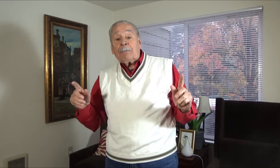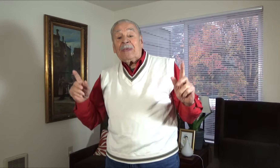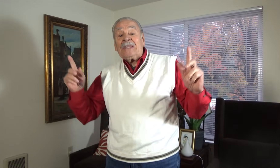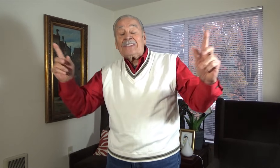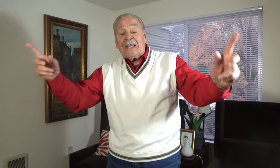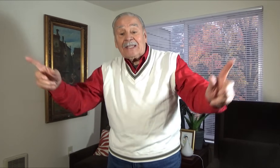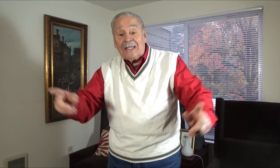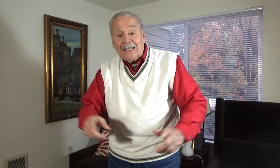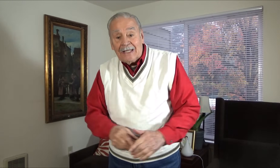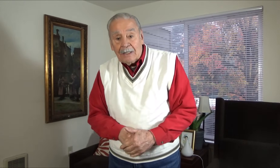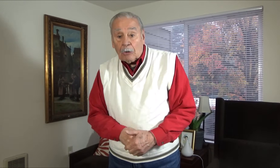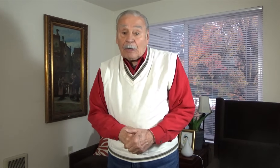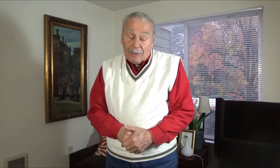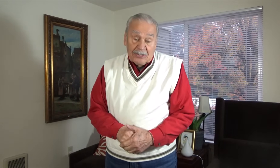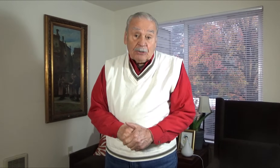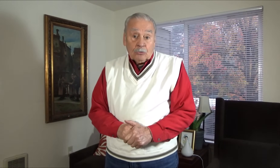ponerte